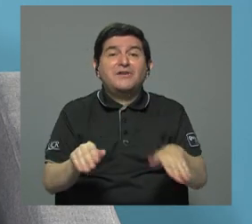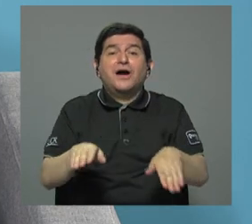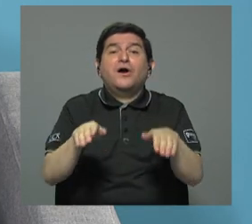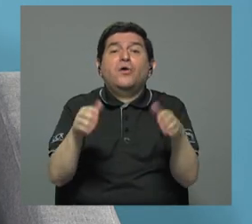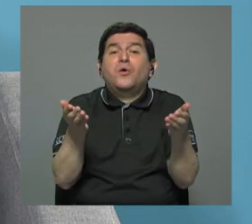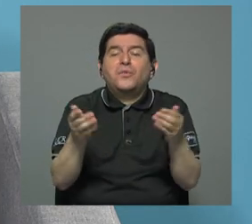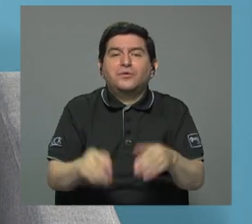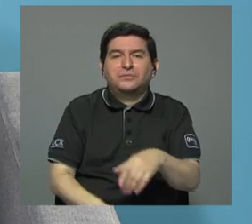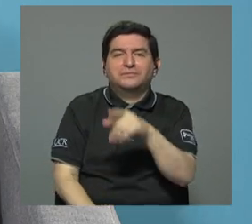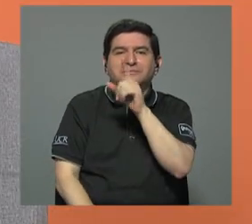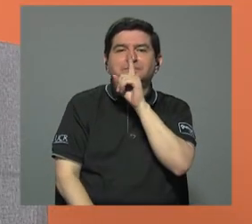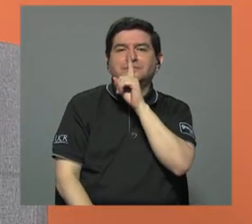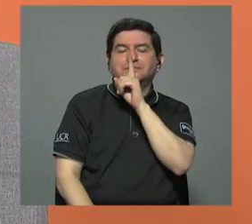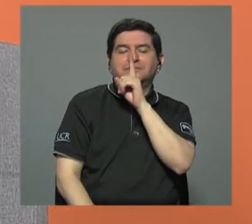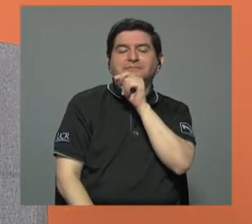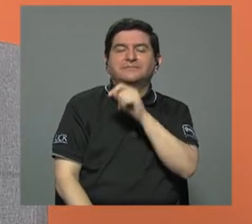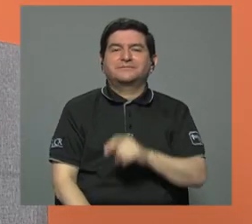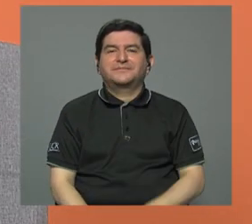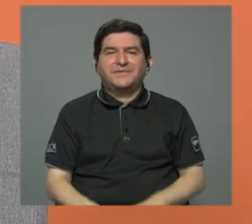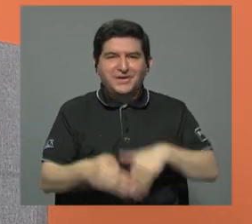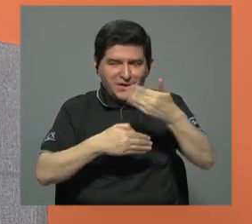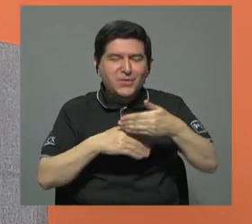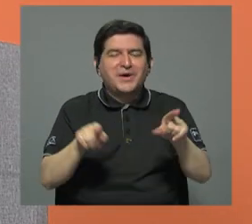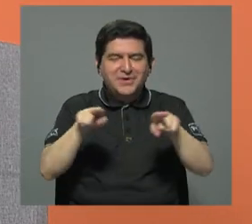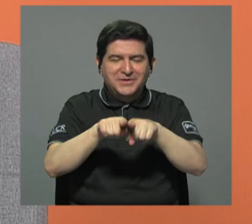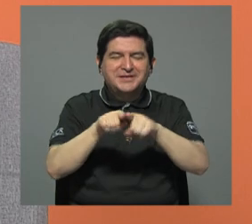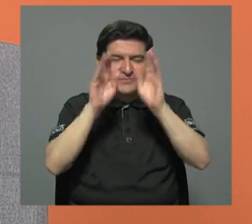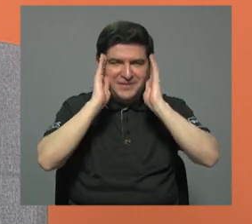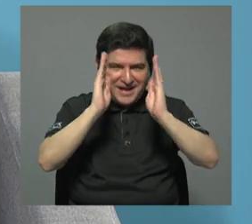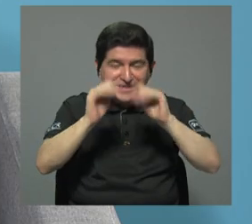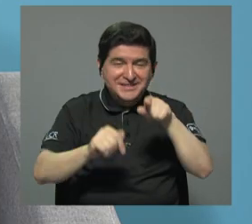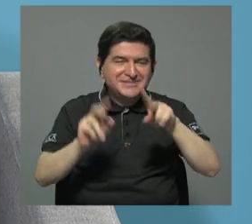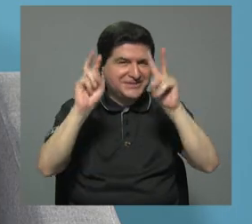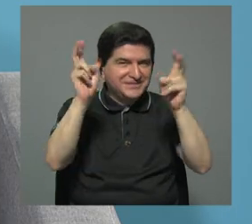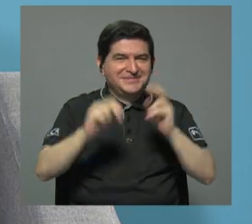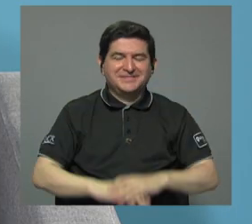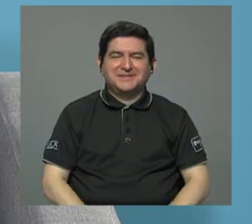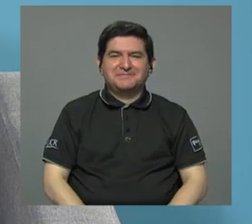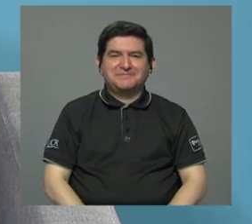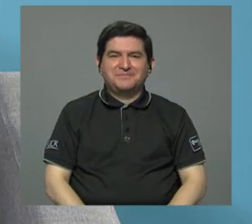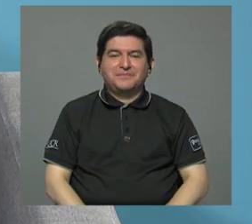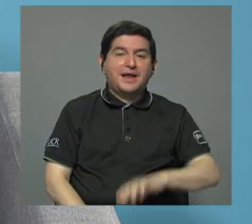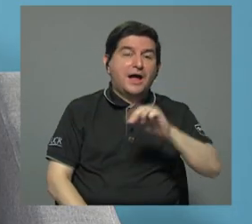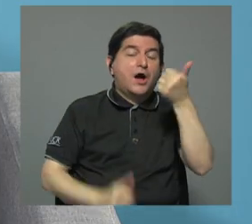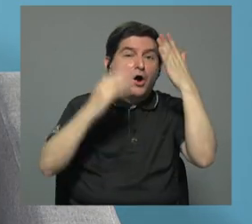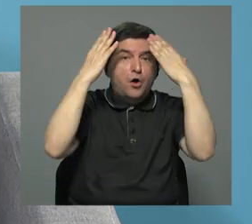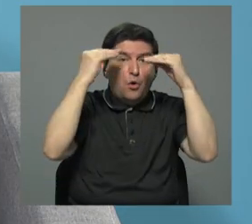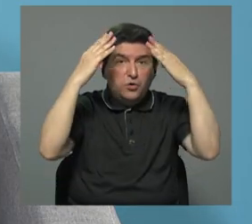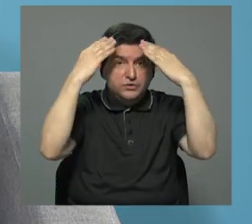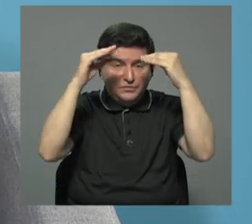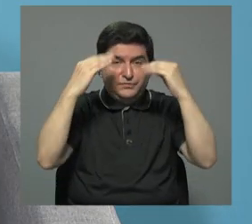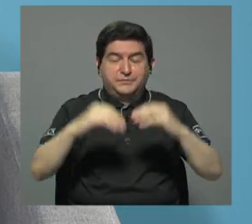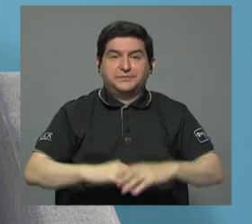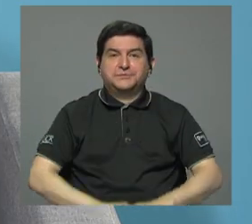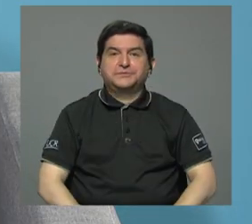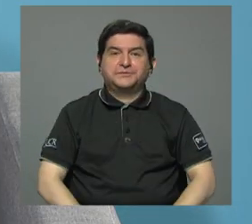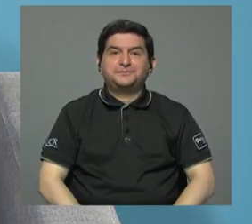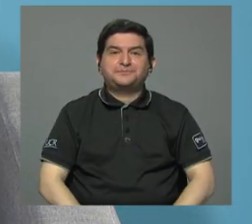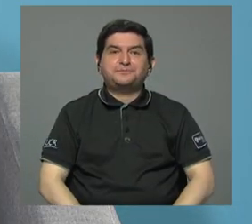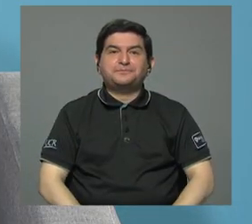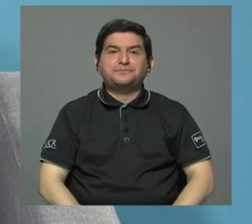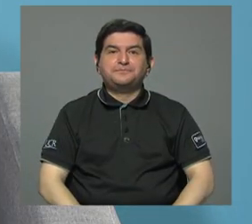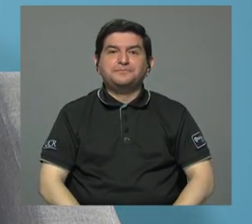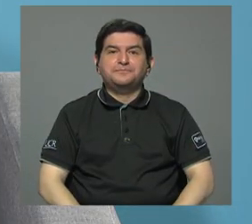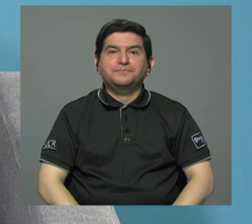¿verdad? Por supuesto, es un tema que luego lo vamos a abordar también. Bueno, muchas gracias y vamos con otra información, Valeria, porque